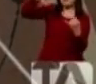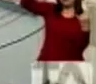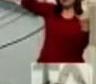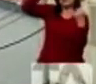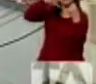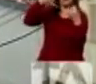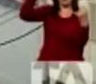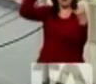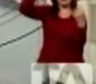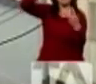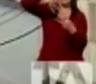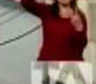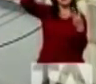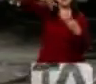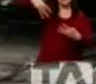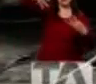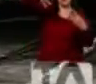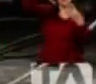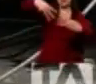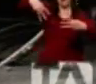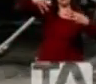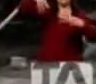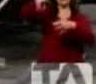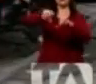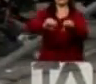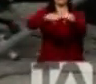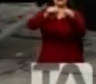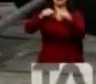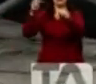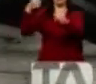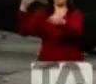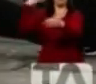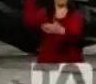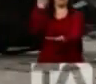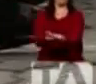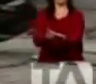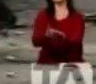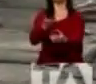caídos, colgados, postes y su motocicleta aplastada en la calle.